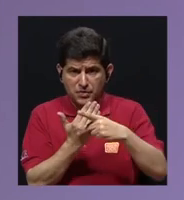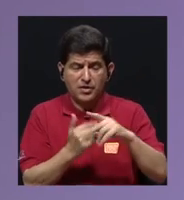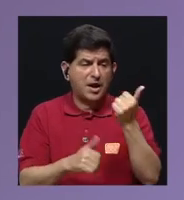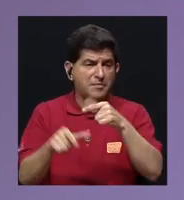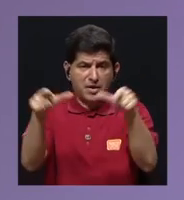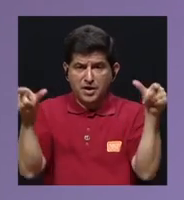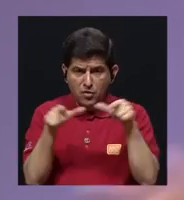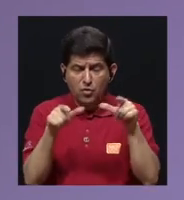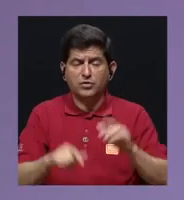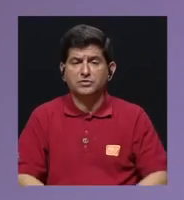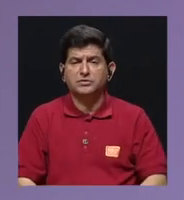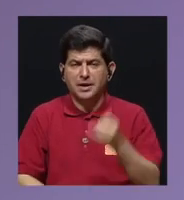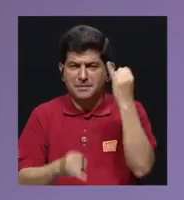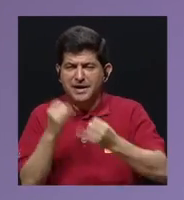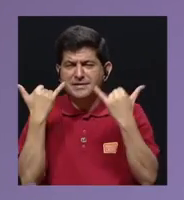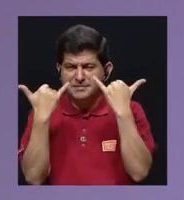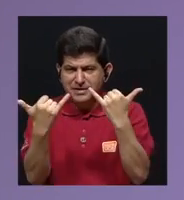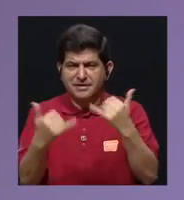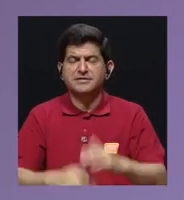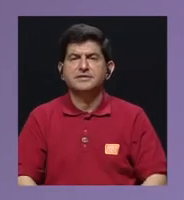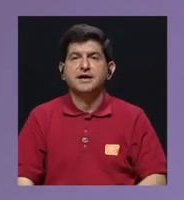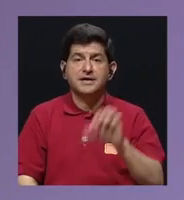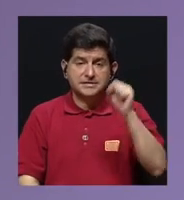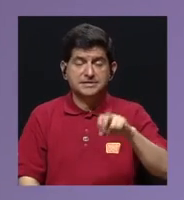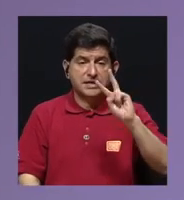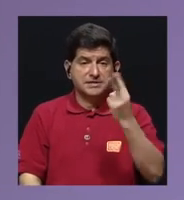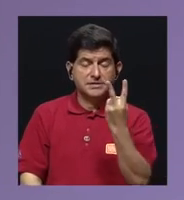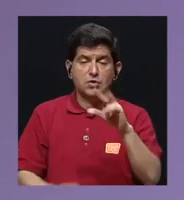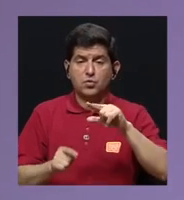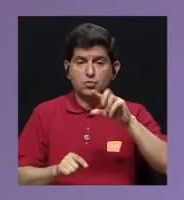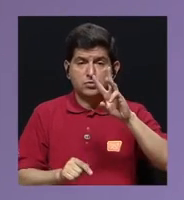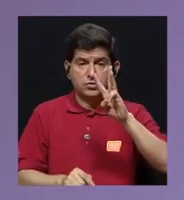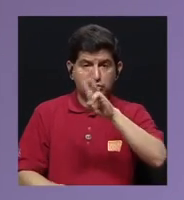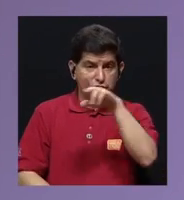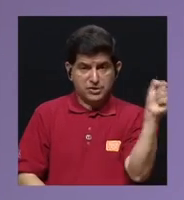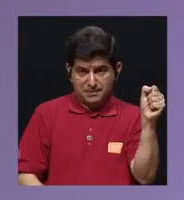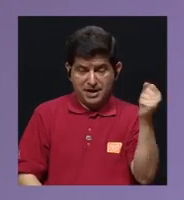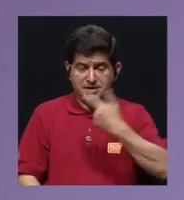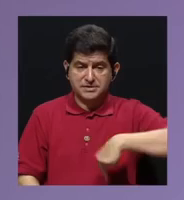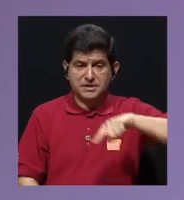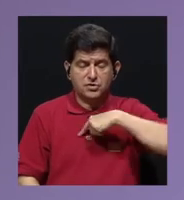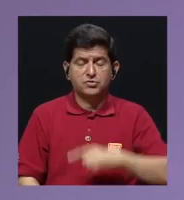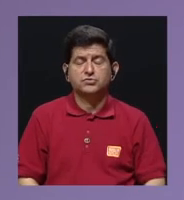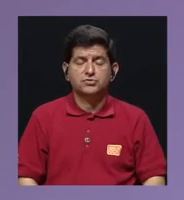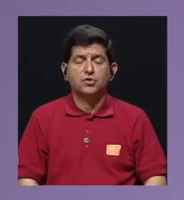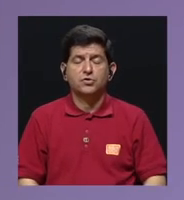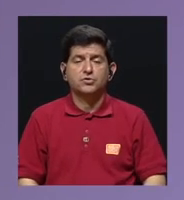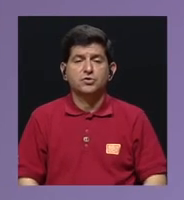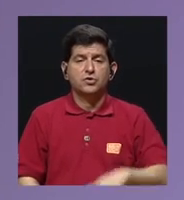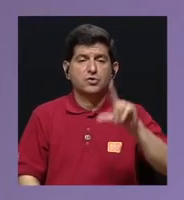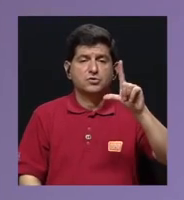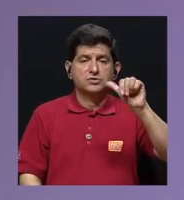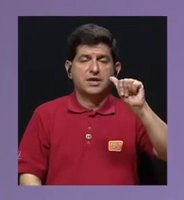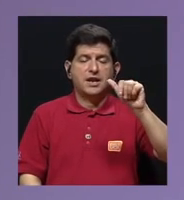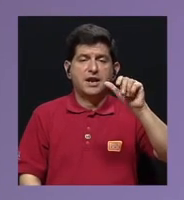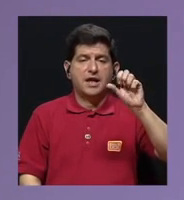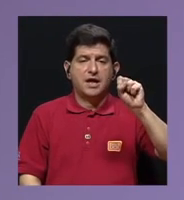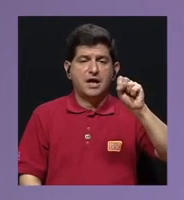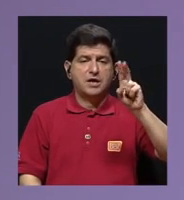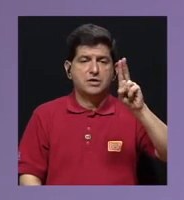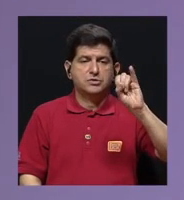Sí, ya en el último semestre, mensajito para cerrar. Claro, en el segundo semestre vamos a estar en la Suiza de Turrialba,